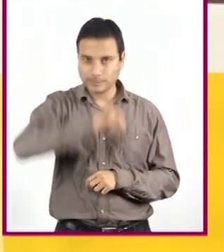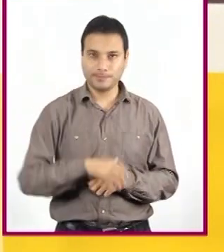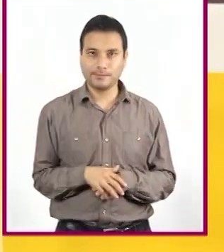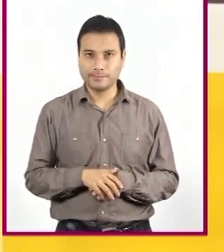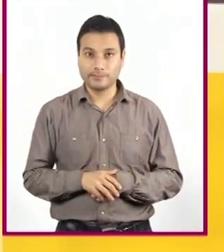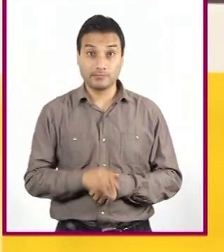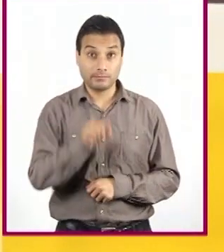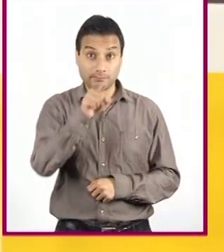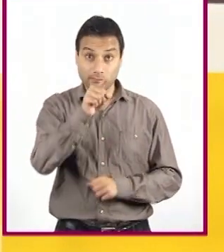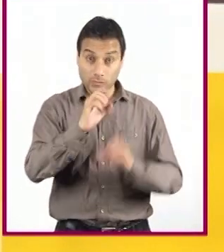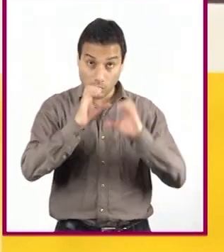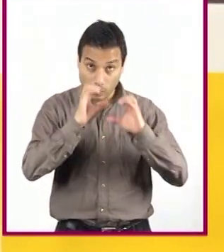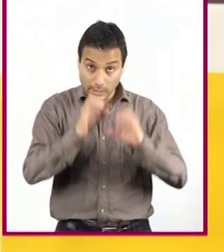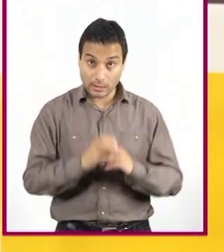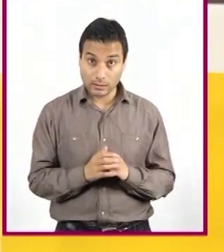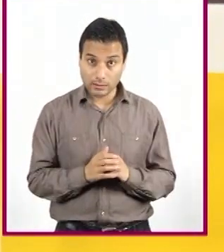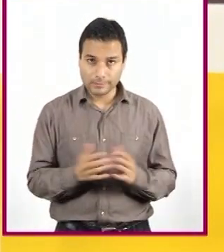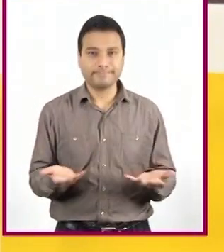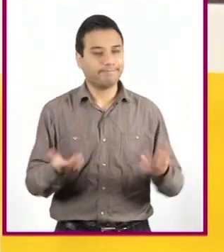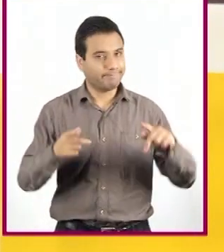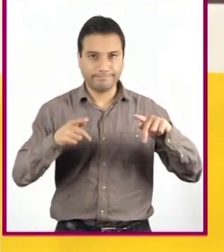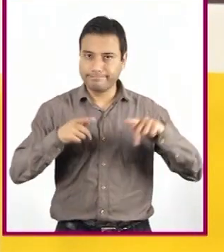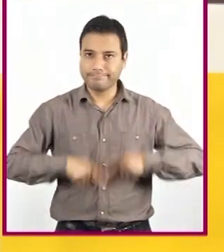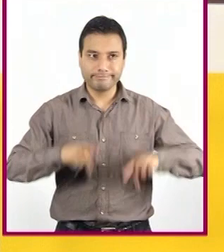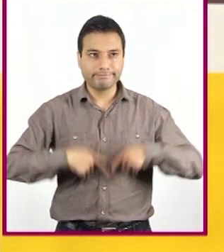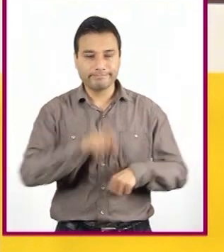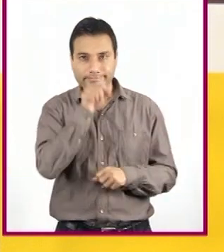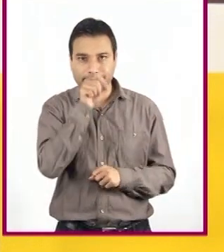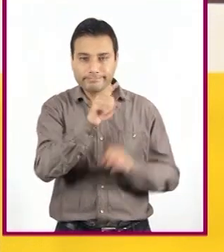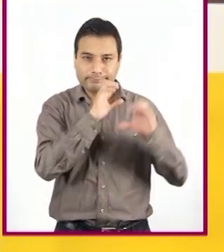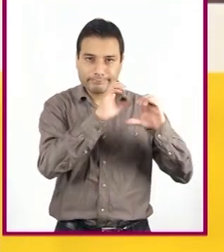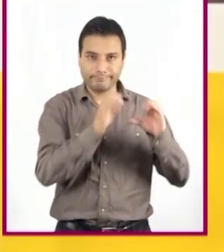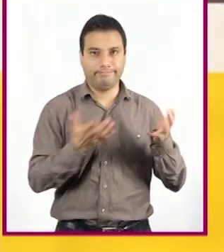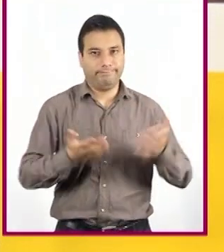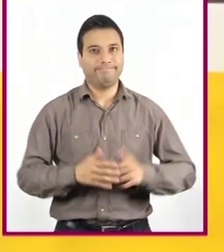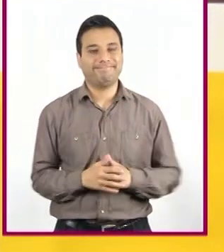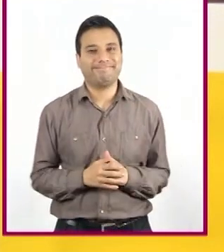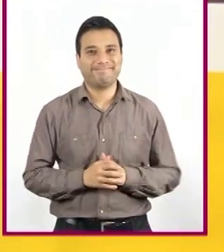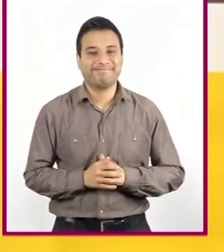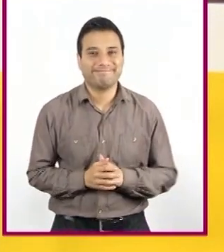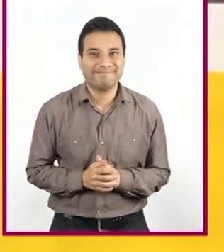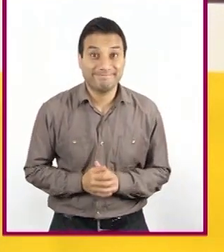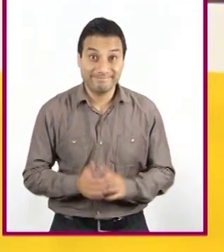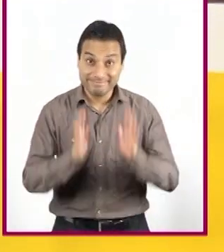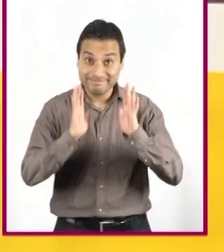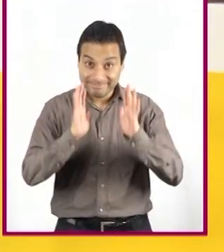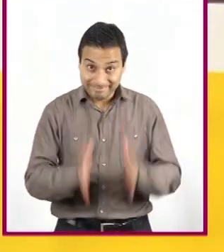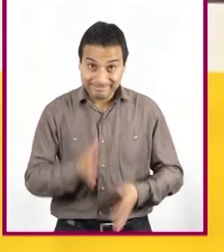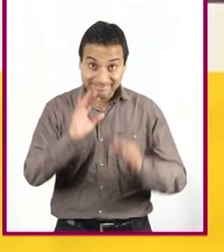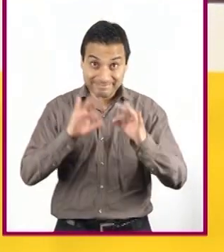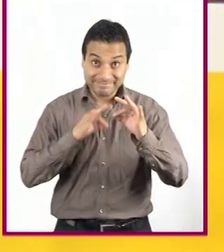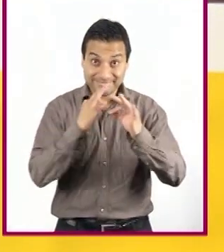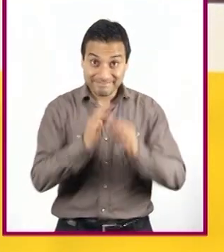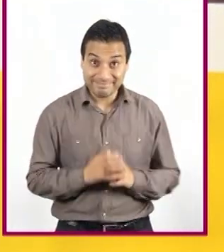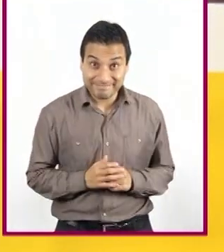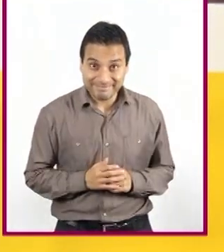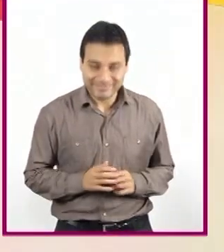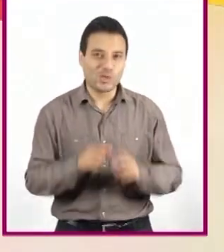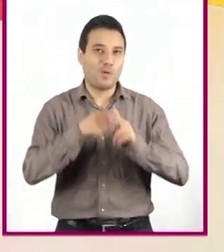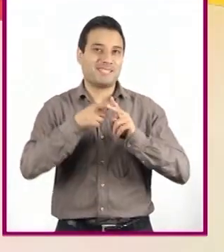cuidarnos a nosotros mismos, cuidamos a los demás. ¿Están listas y listos?